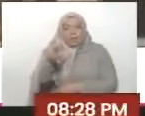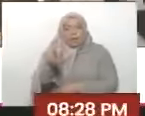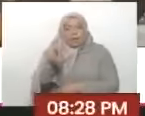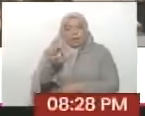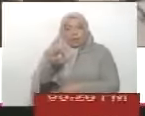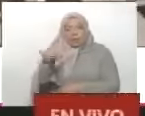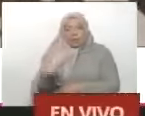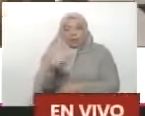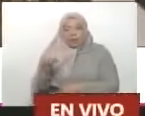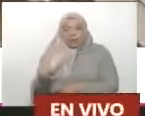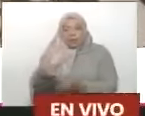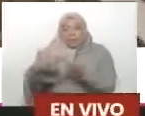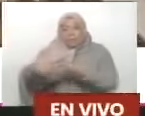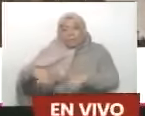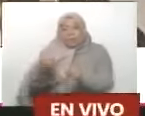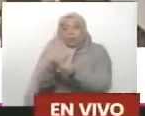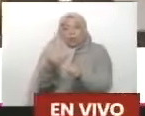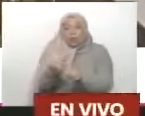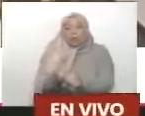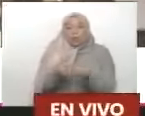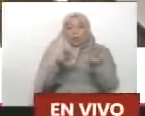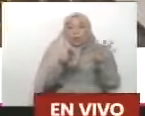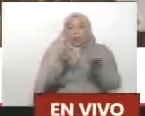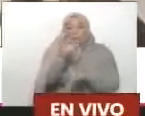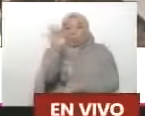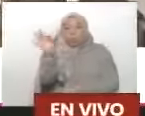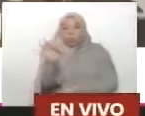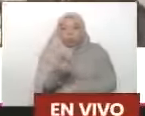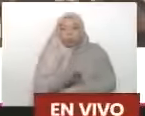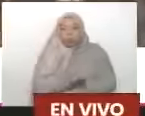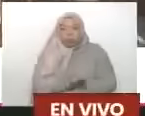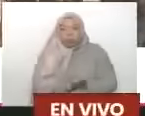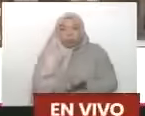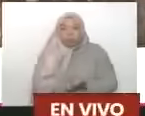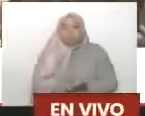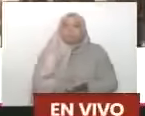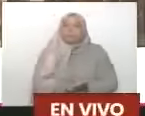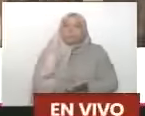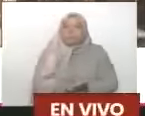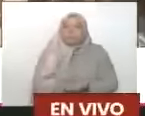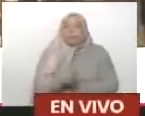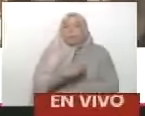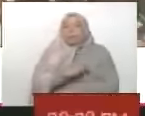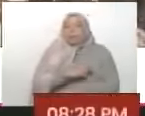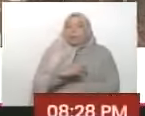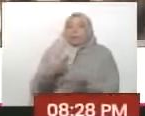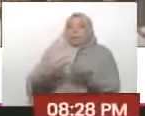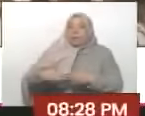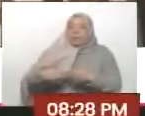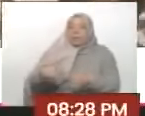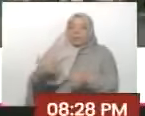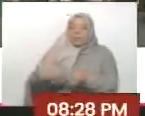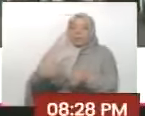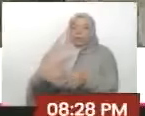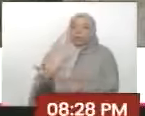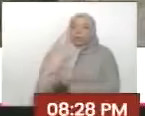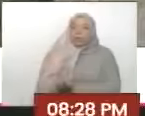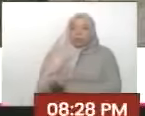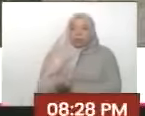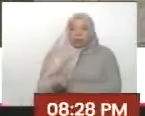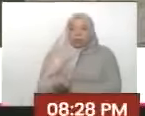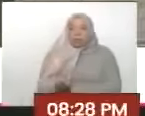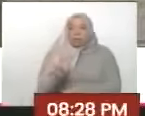el 80% de las acciones de PDVSA. Y pudimos evidenciar toda la estructura del tercer